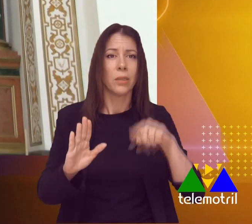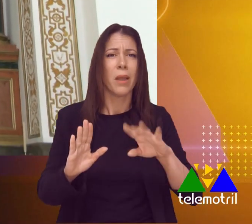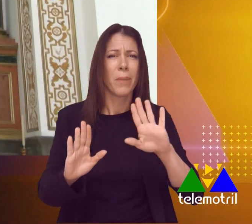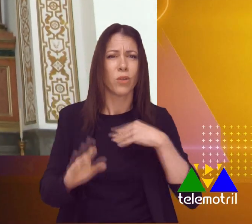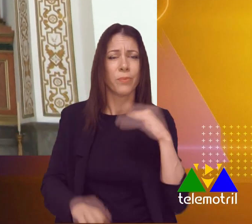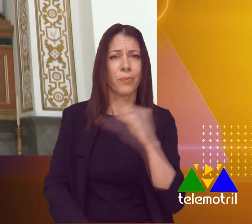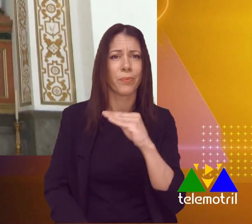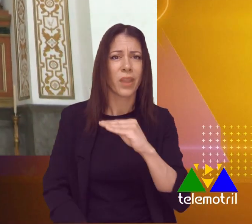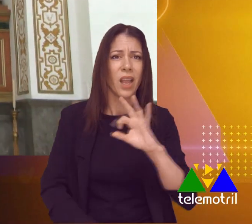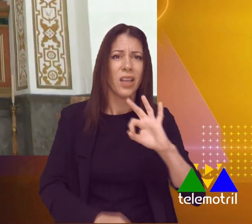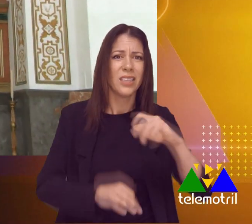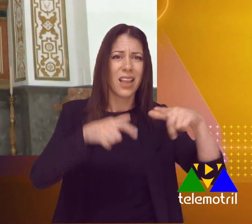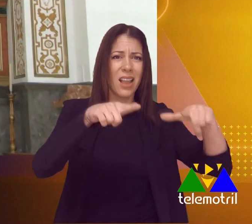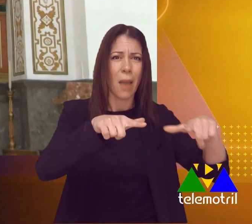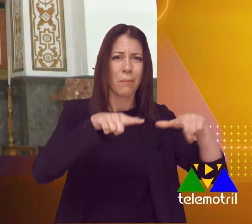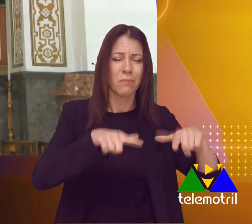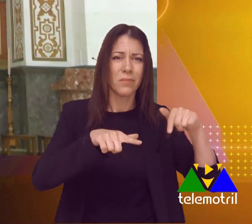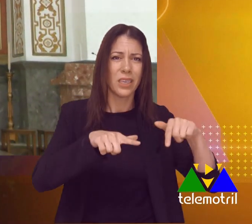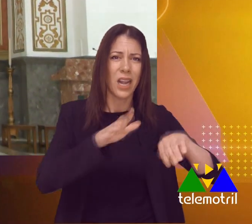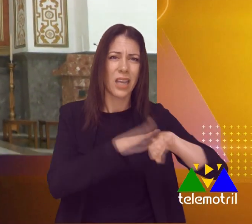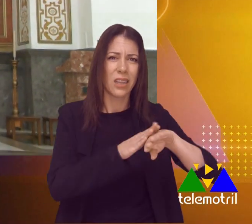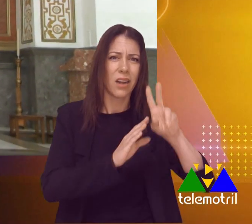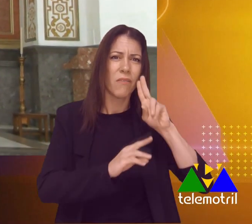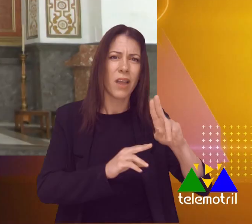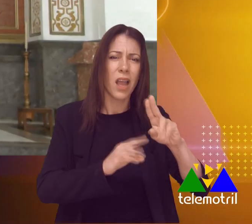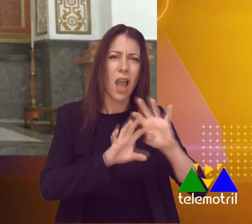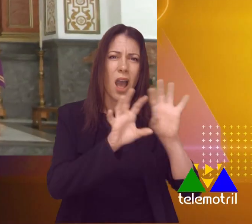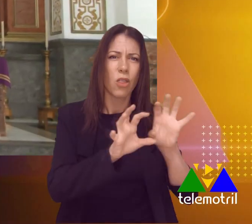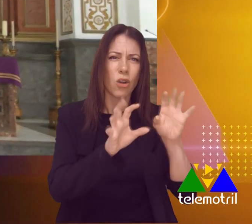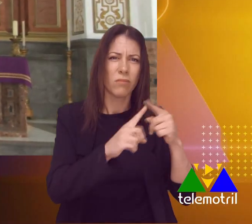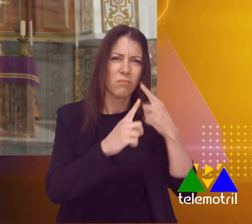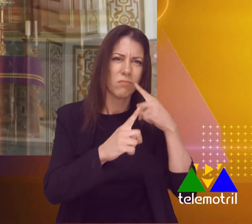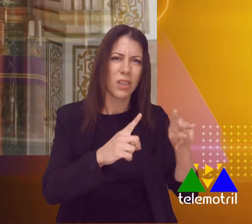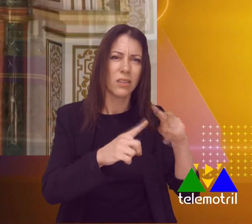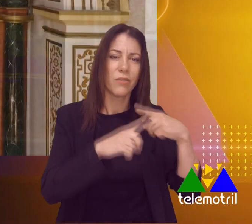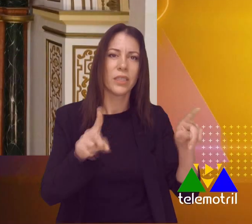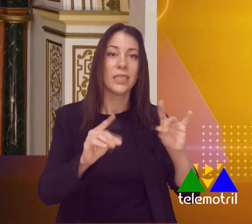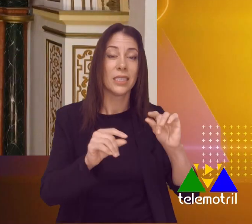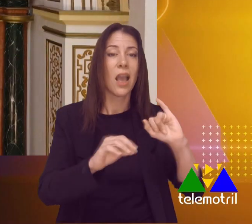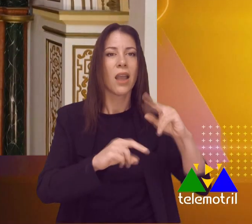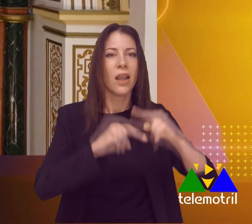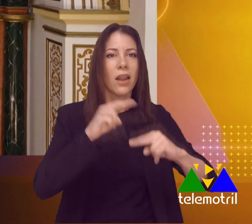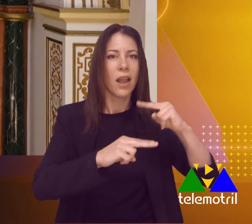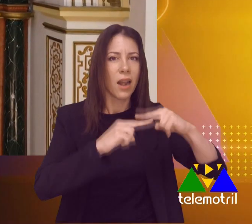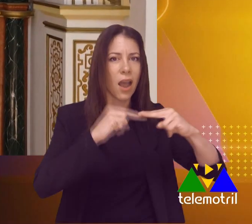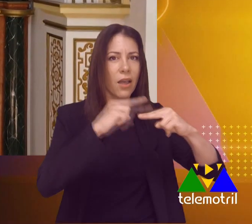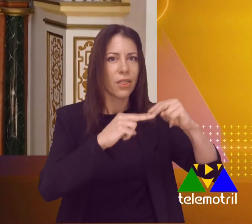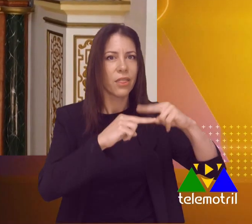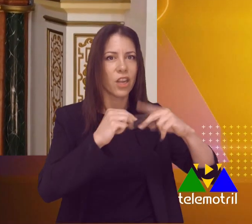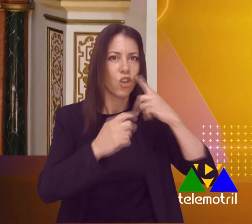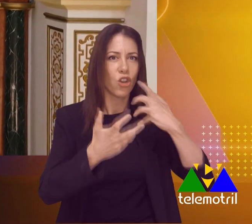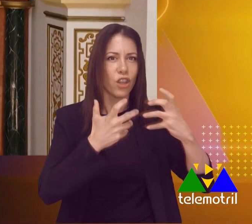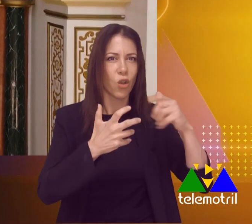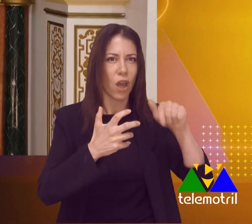las 2 capillas las tenemos adornadas de manera diferente, de manera ¿no? Con distinta. ladrillo visto y es verdad que con las jarascas que utiliza la decoración